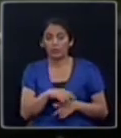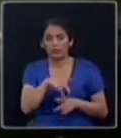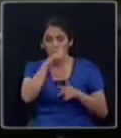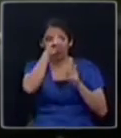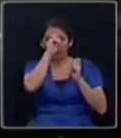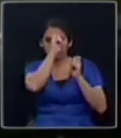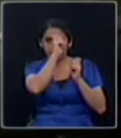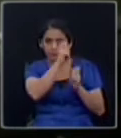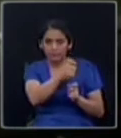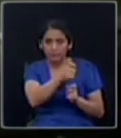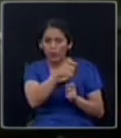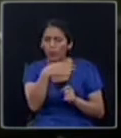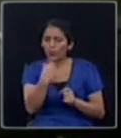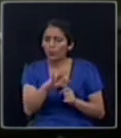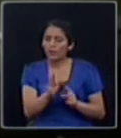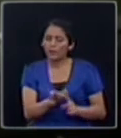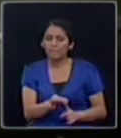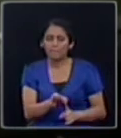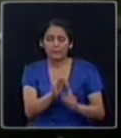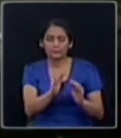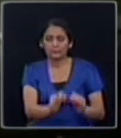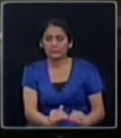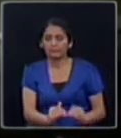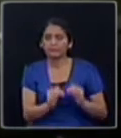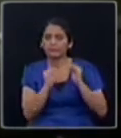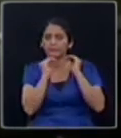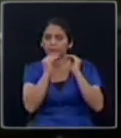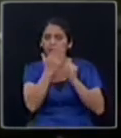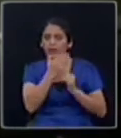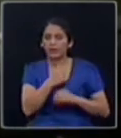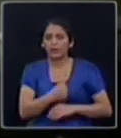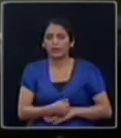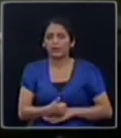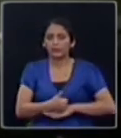su tipo. Con esta información me despido. Ustedes continúan con más. Muy buenas tardes.